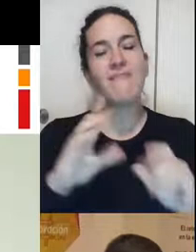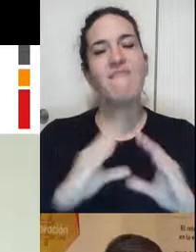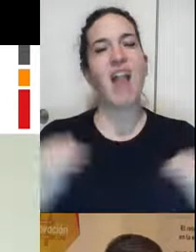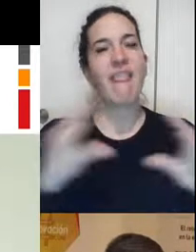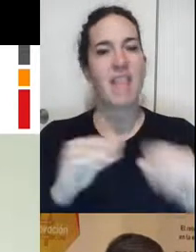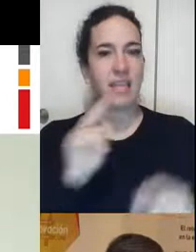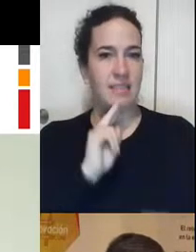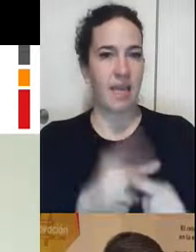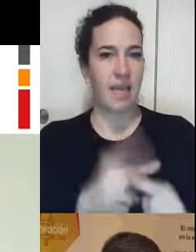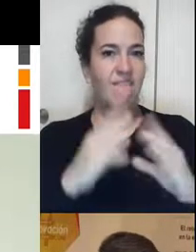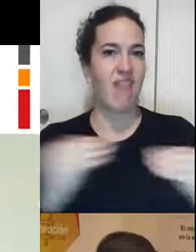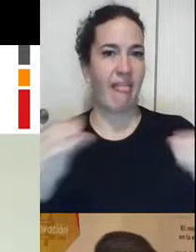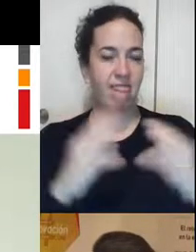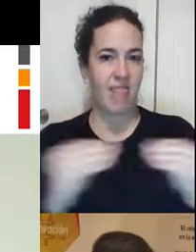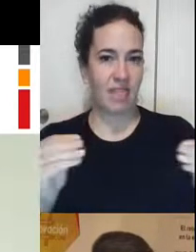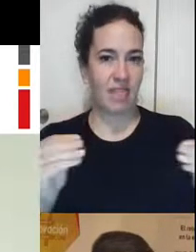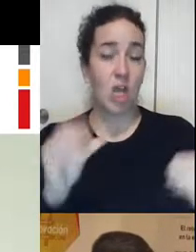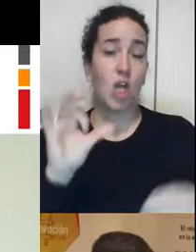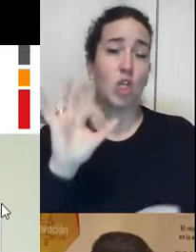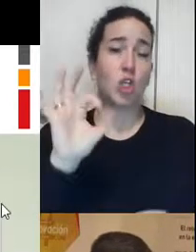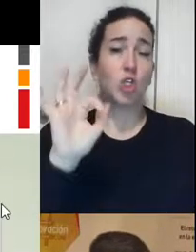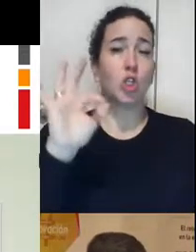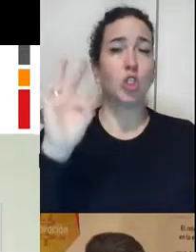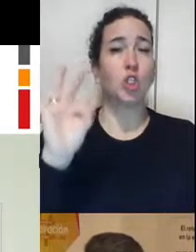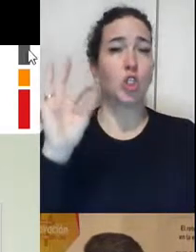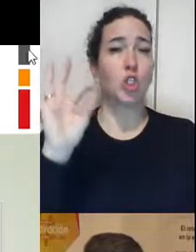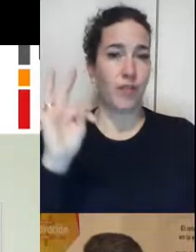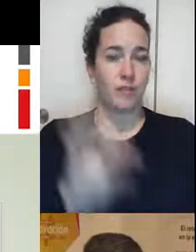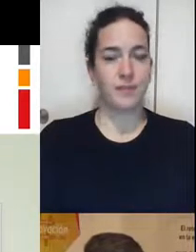denominadas soft skill, ¿no?